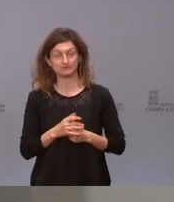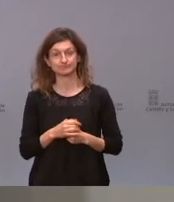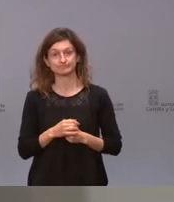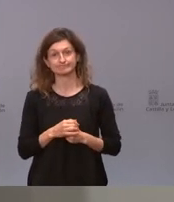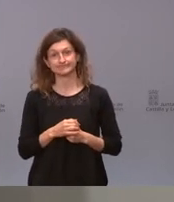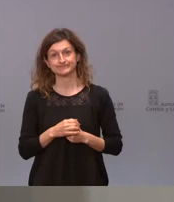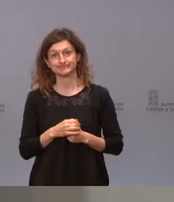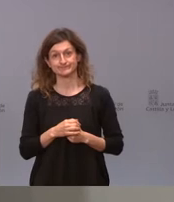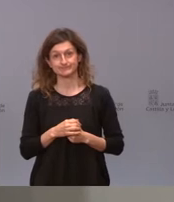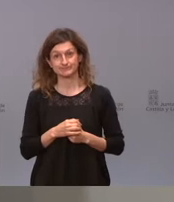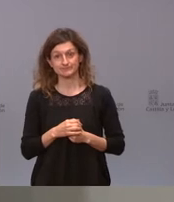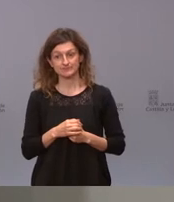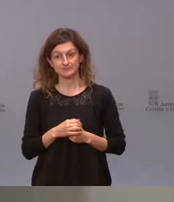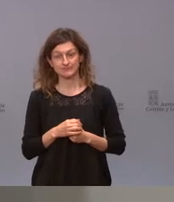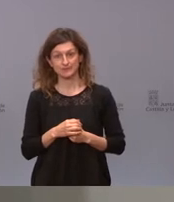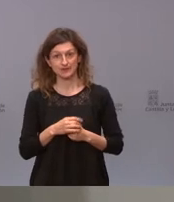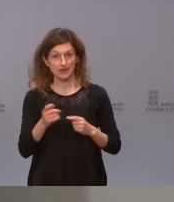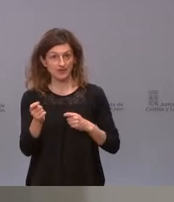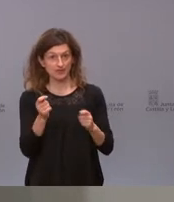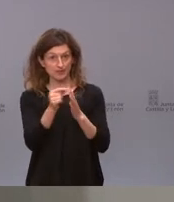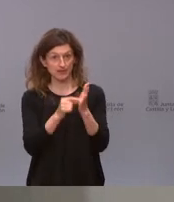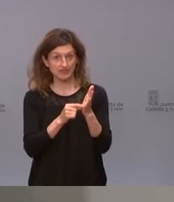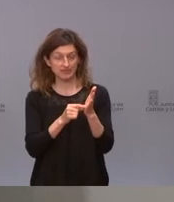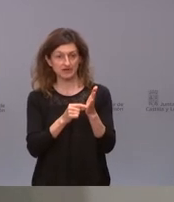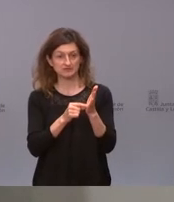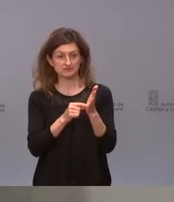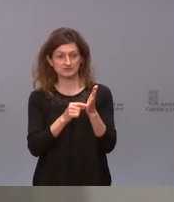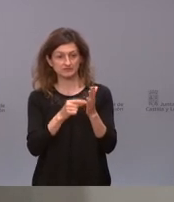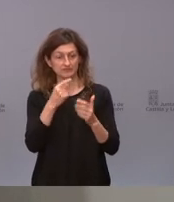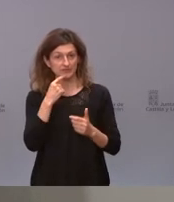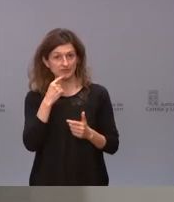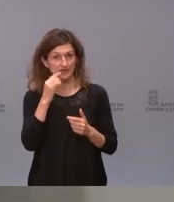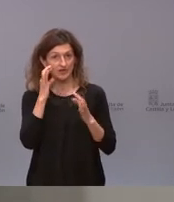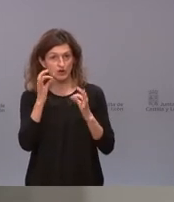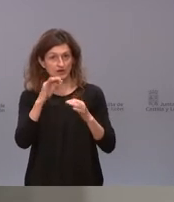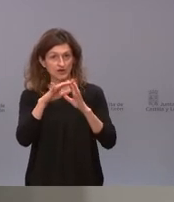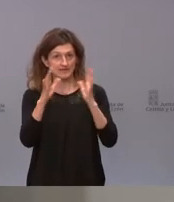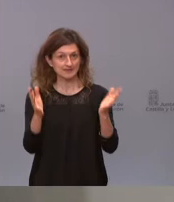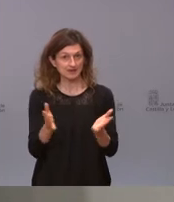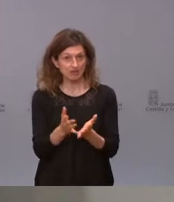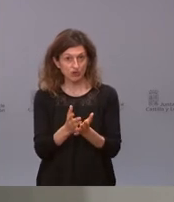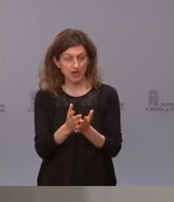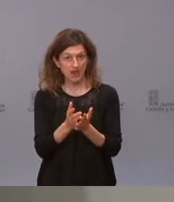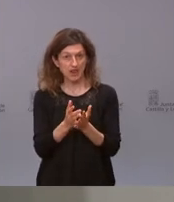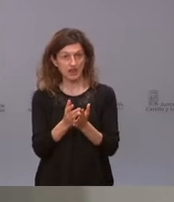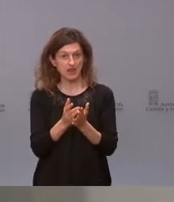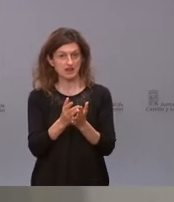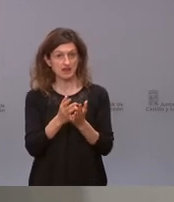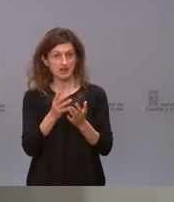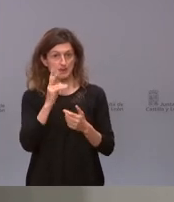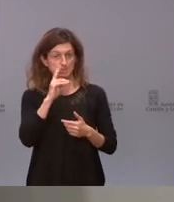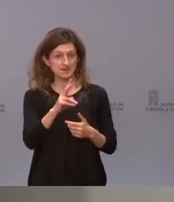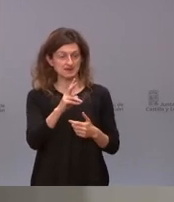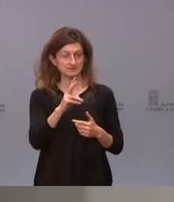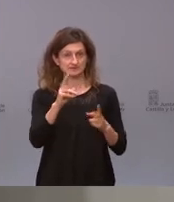es que las medidas que han sido y tienen mayor evidencia a nivel internacional y que tienen mayor reflejo pues